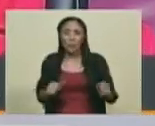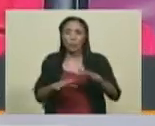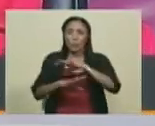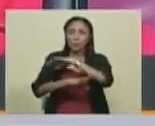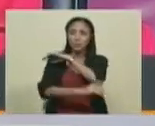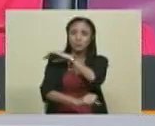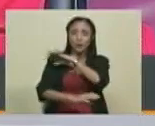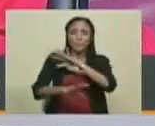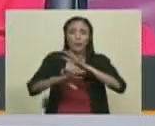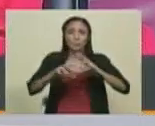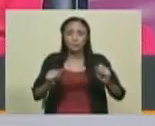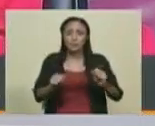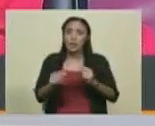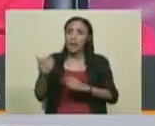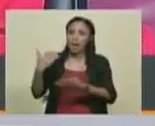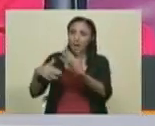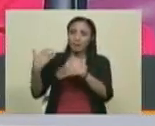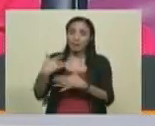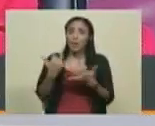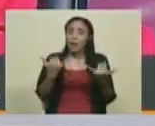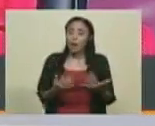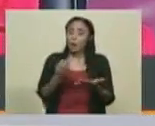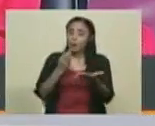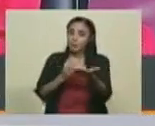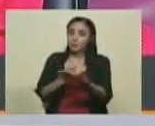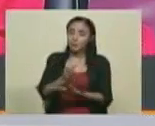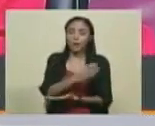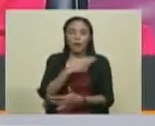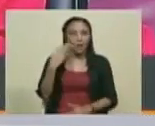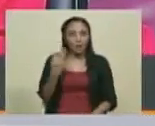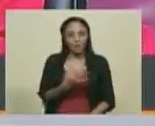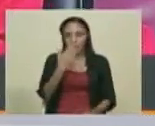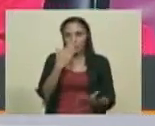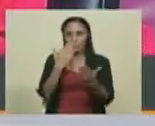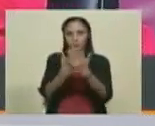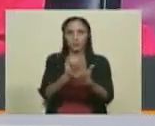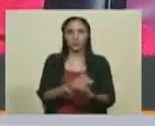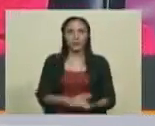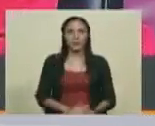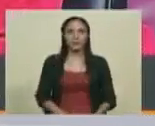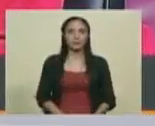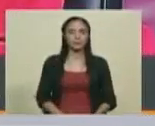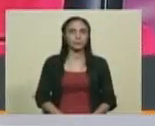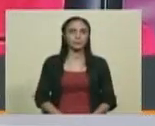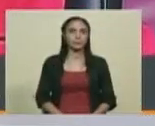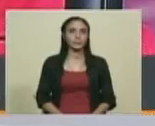del Orinoco. Porque tenemos que andar con la verdad por delante. En La Faja